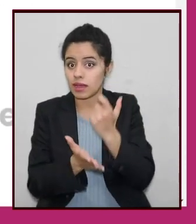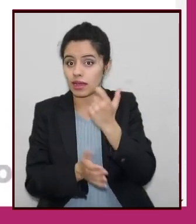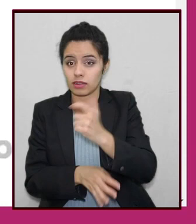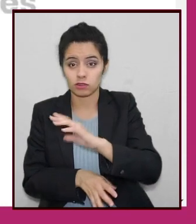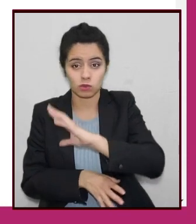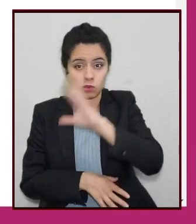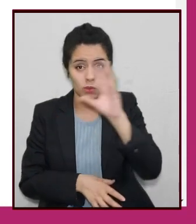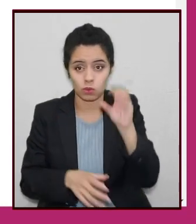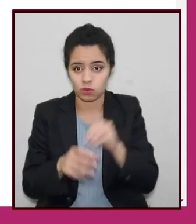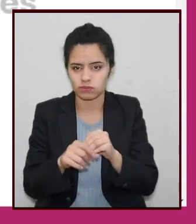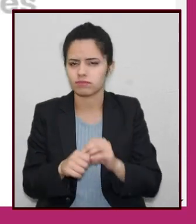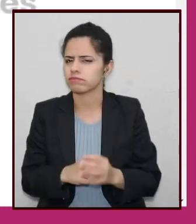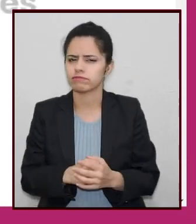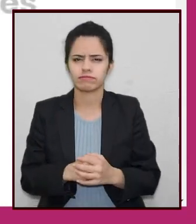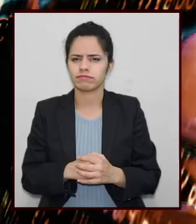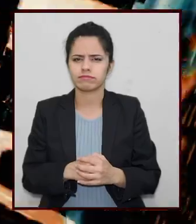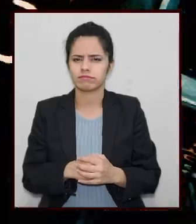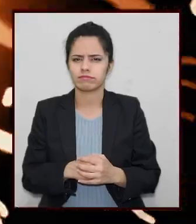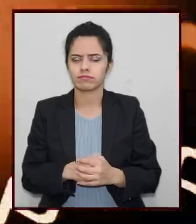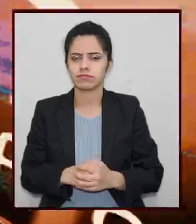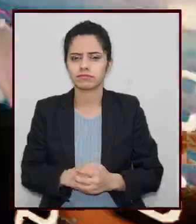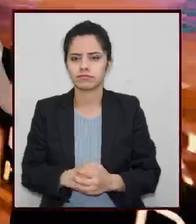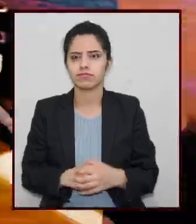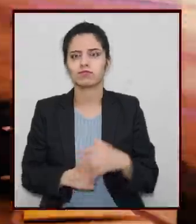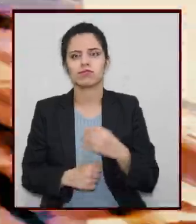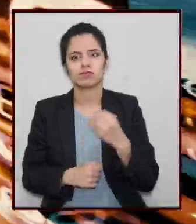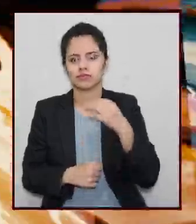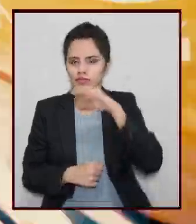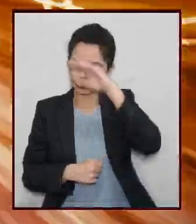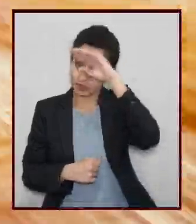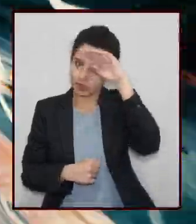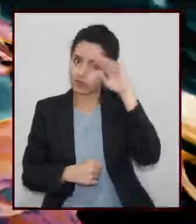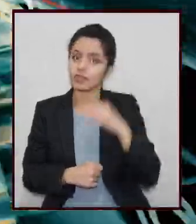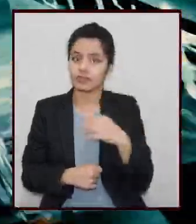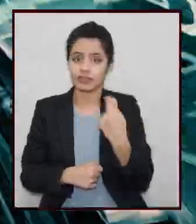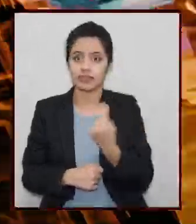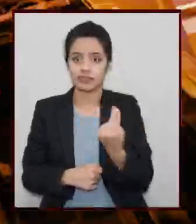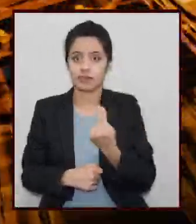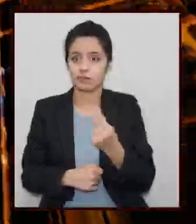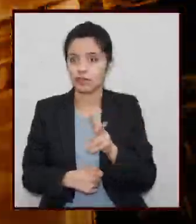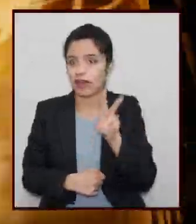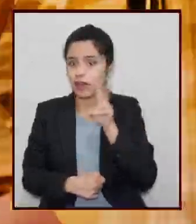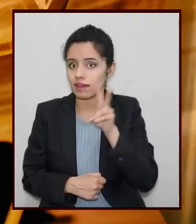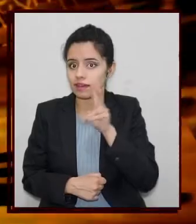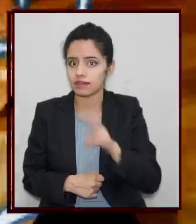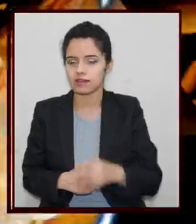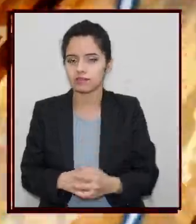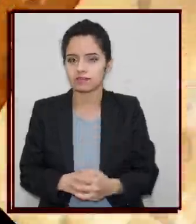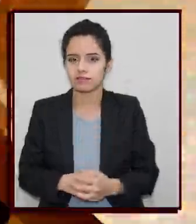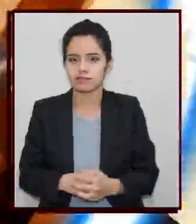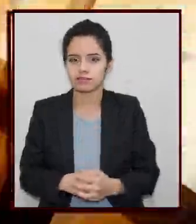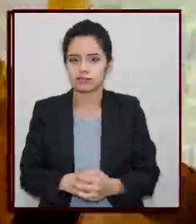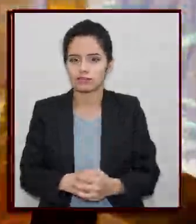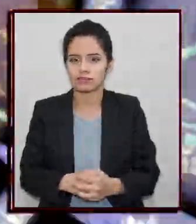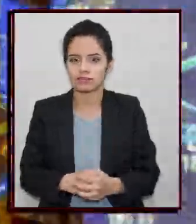tengas que pagar todo de sopetón. ¡Uf! ¡Qué alivio! Tenemos que probar SuperProf.